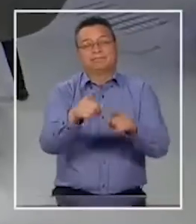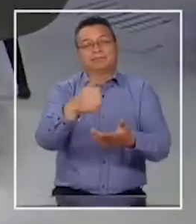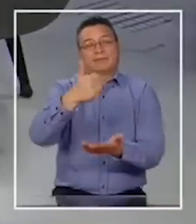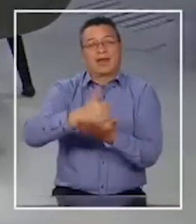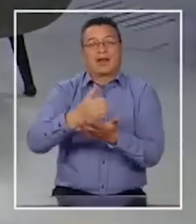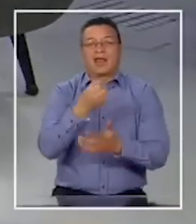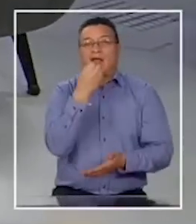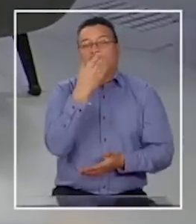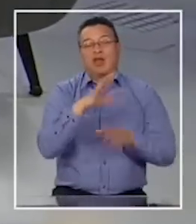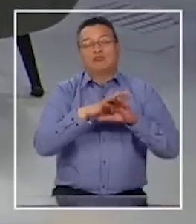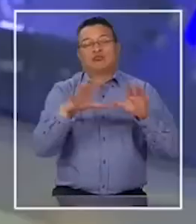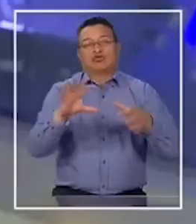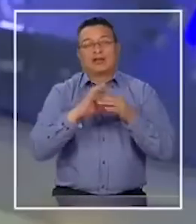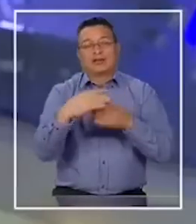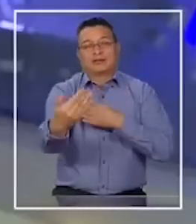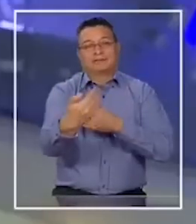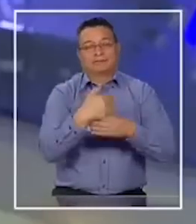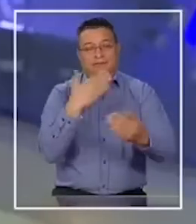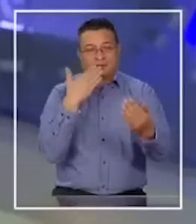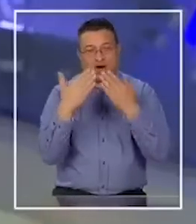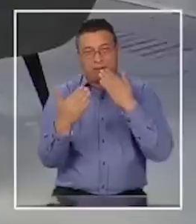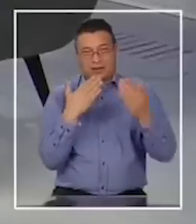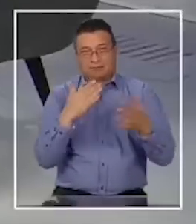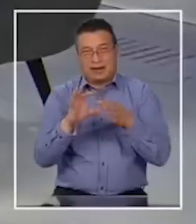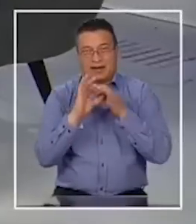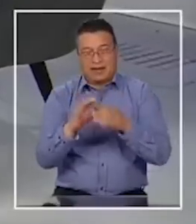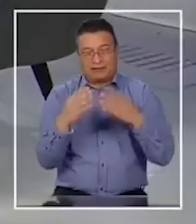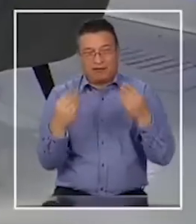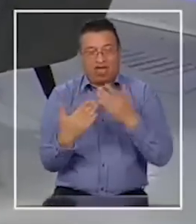Muchas gracias por esta conversación gracias Buenos días